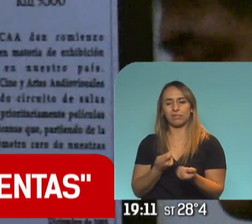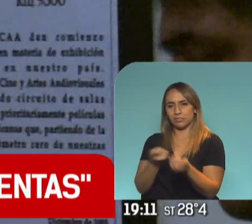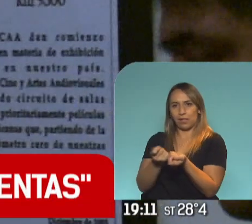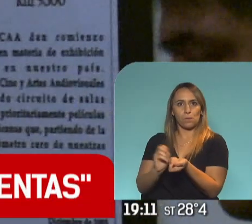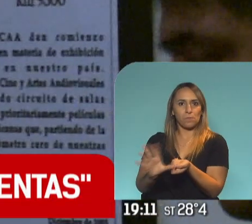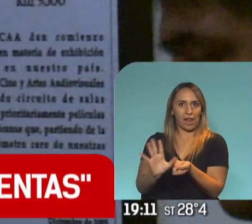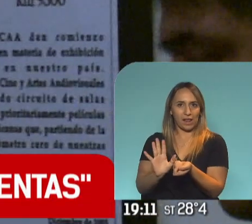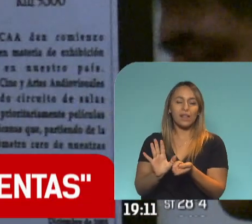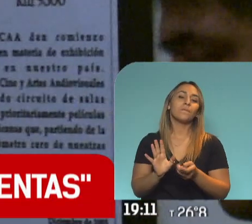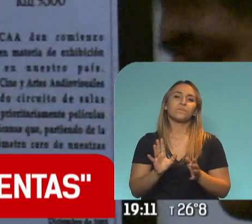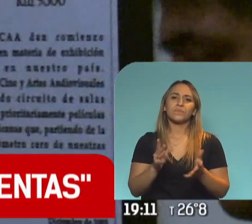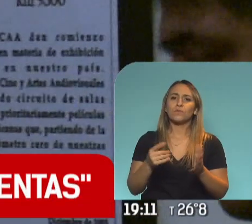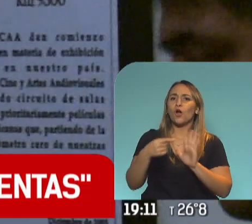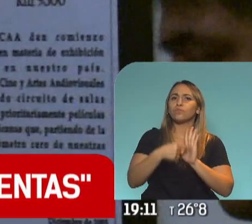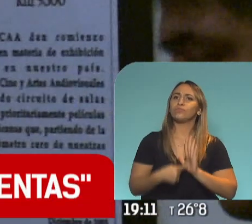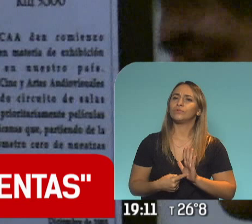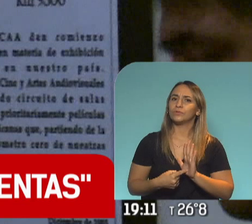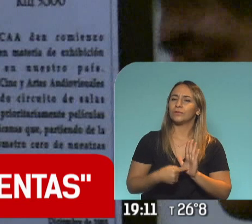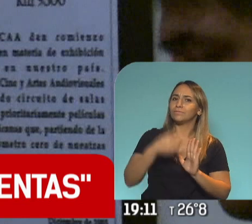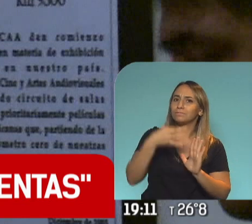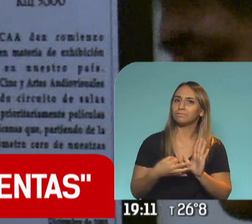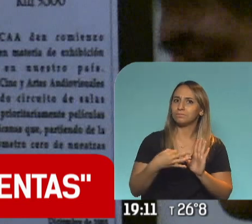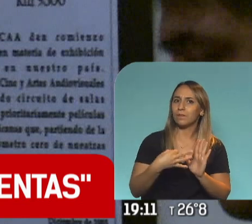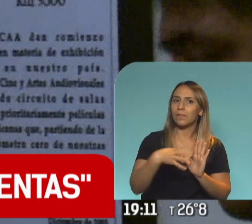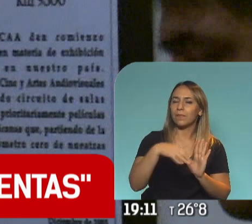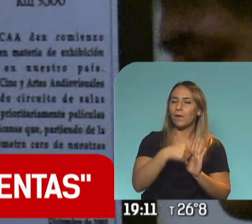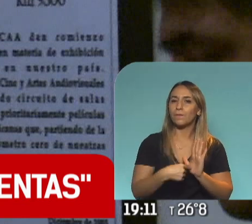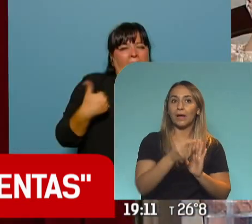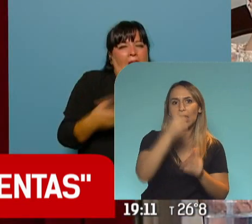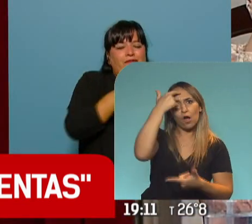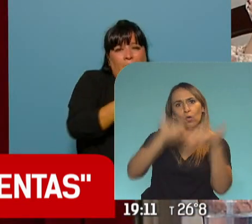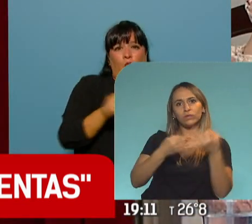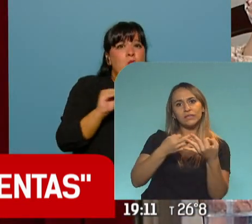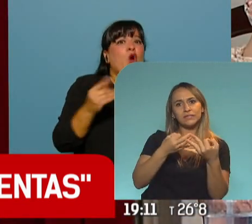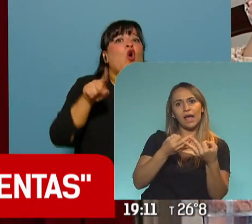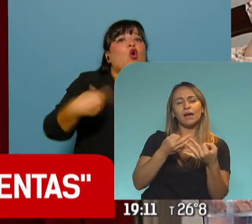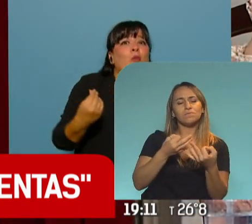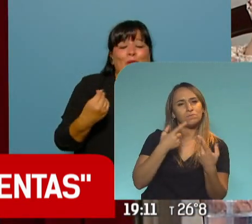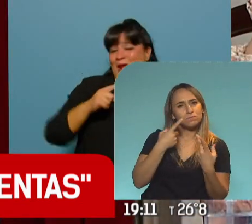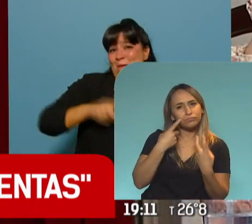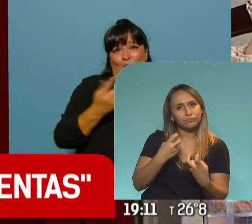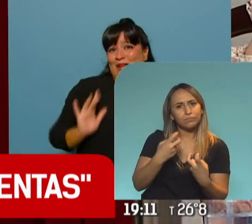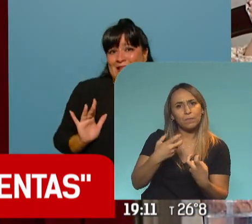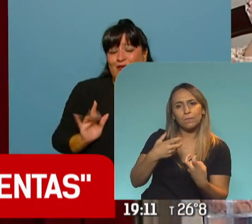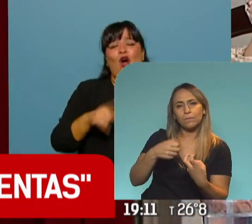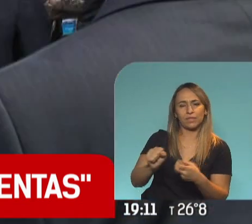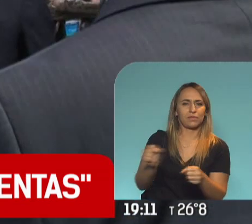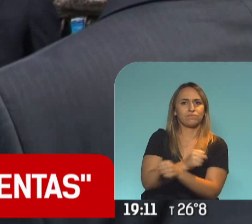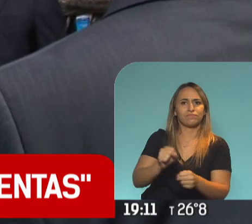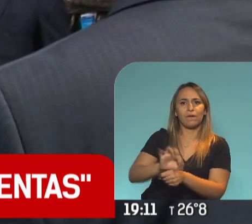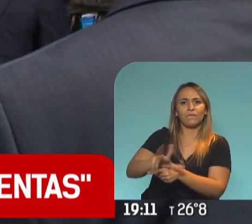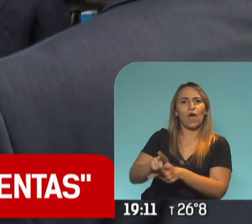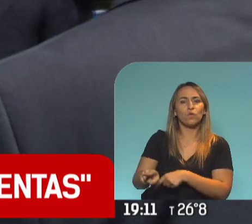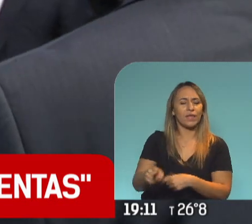que pesar para que la justicia falle en ese sentido, para que encuentre administración fraudulenta en lo que sucedió? Que de